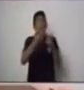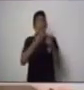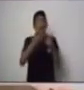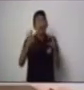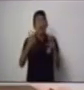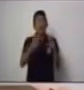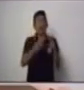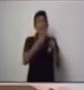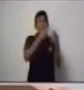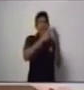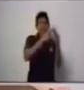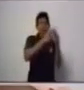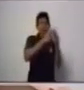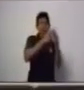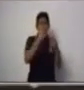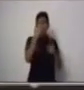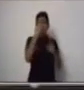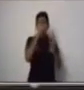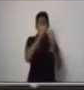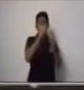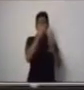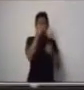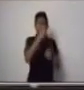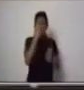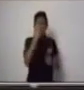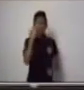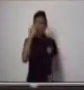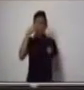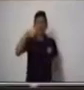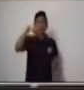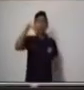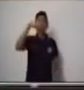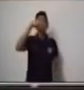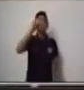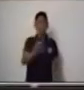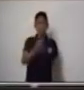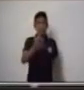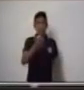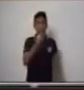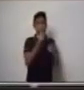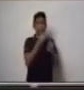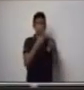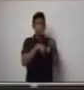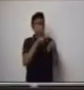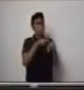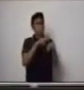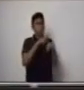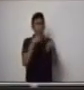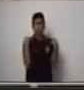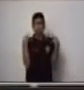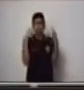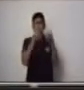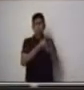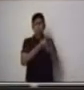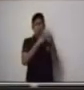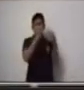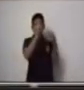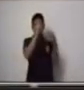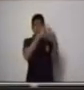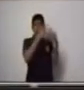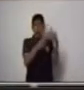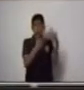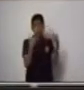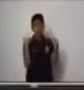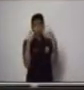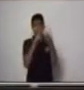palabras simples. Estas palabras simples son las más comunes que existen en nuestro vocabulario. Sin